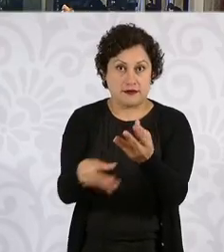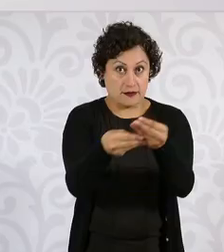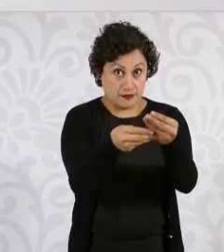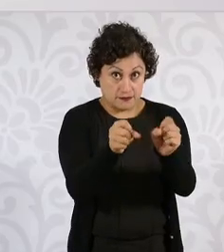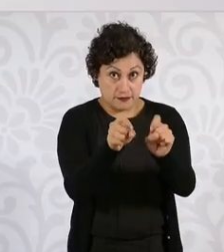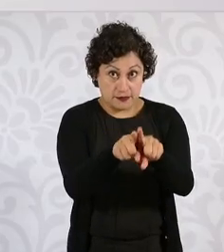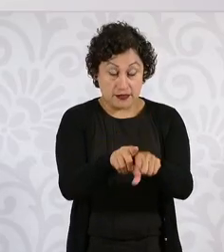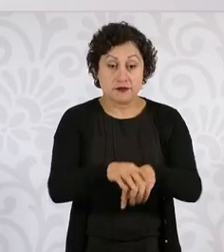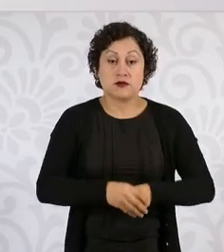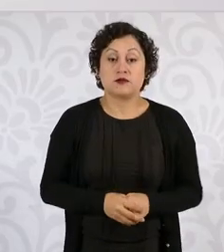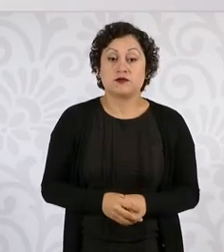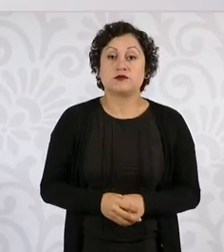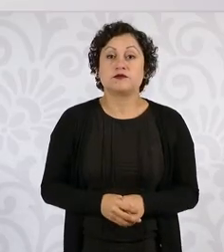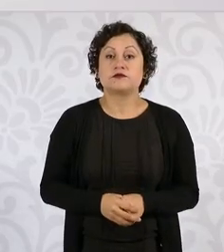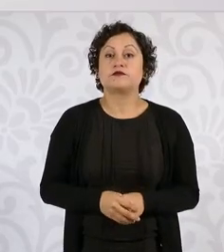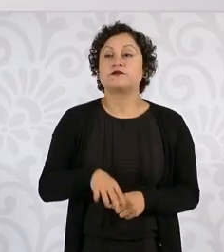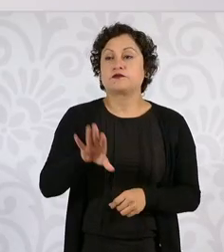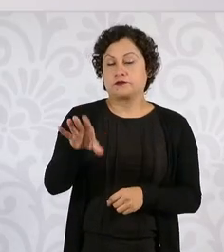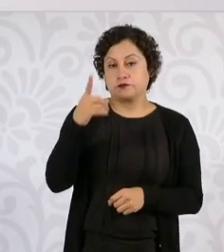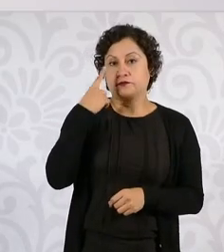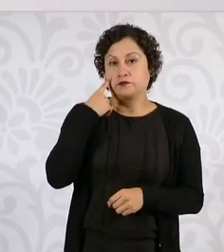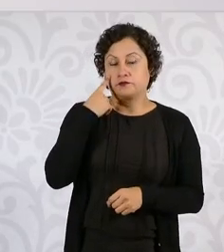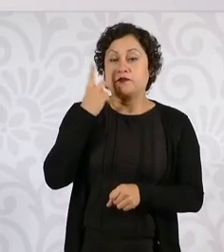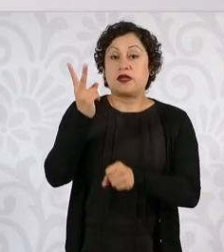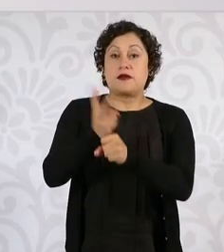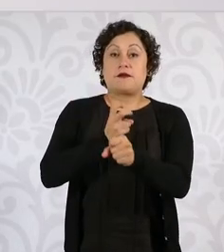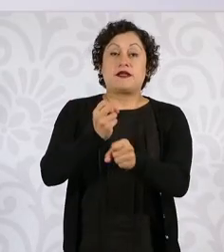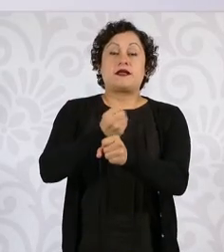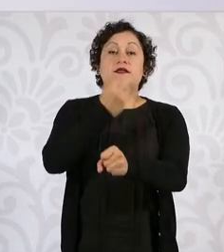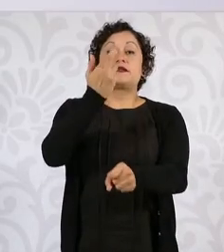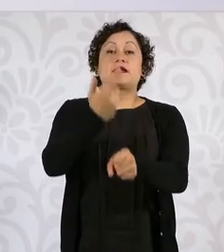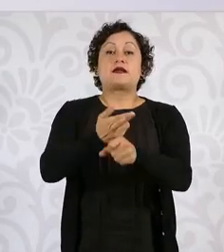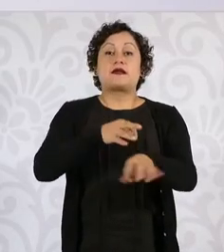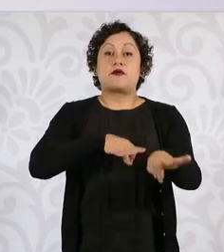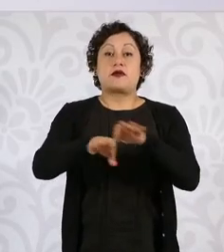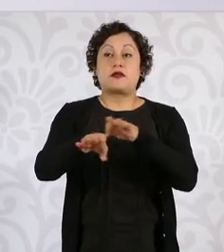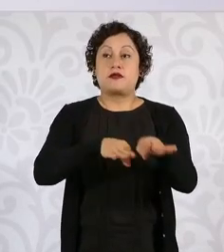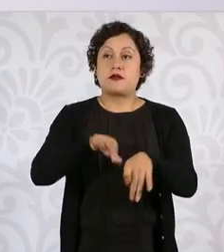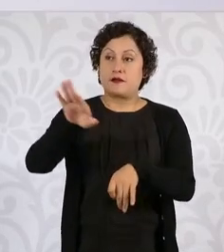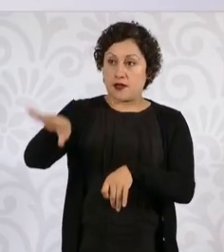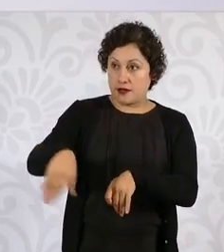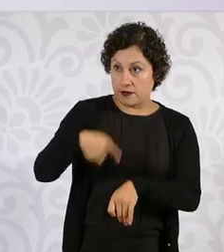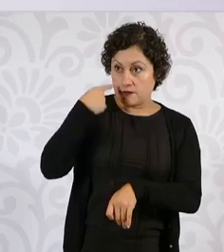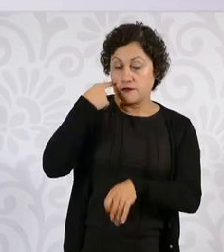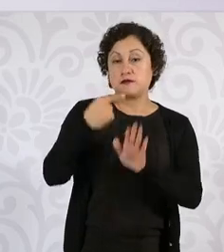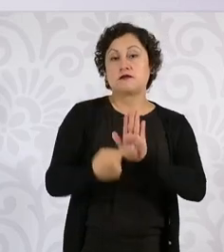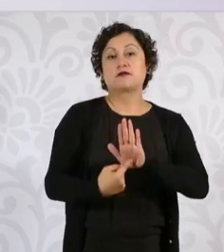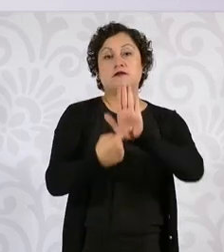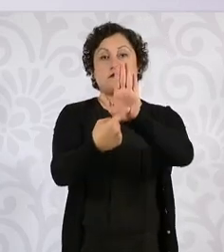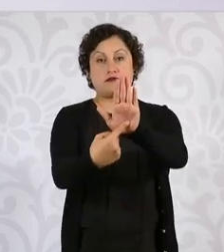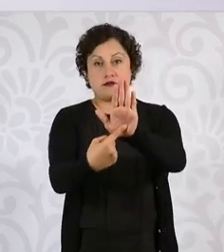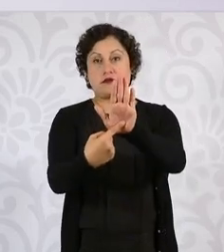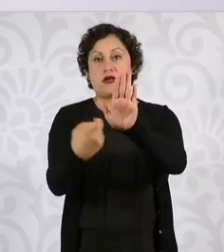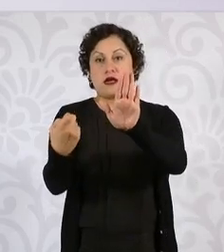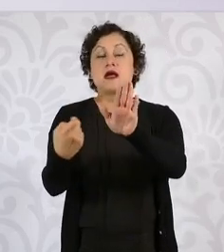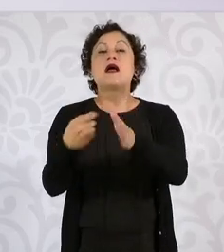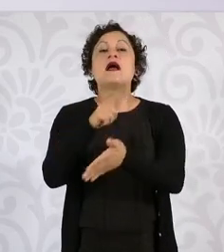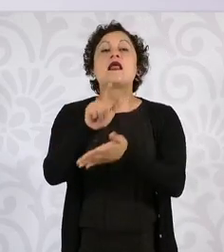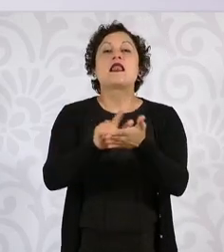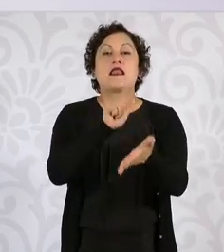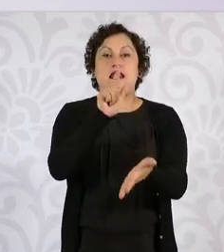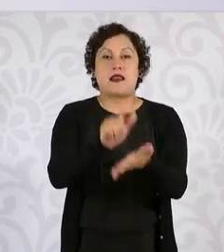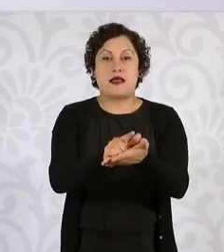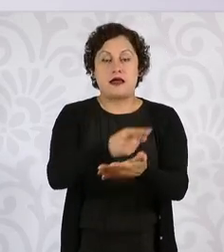Vamos a invitar al secretario del Trabajo para que presente la ley, que ya la tenemos elaborada.